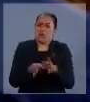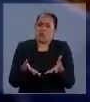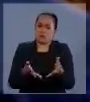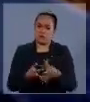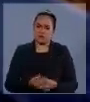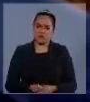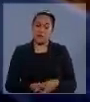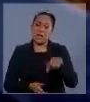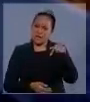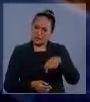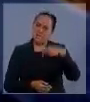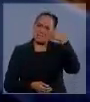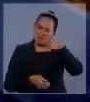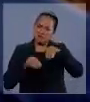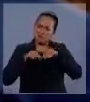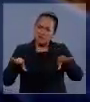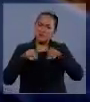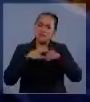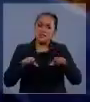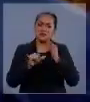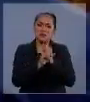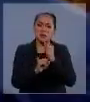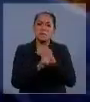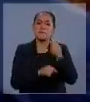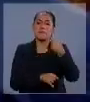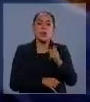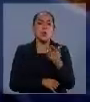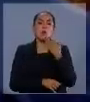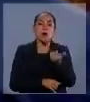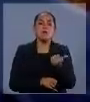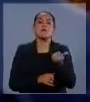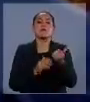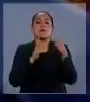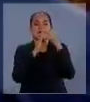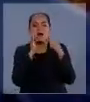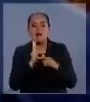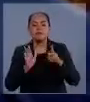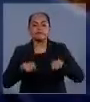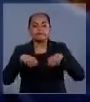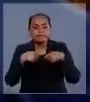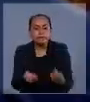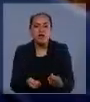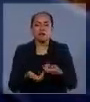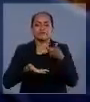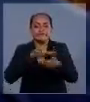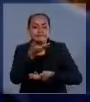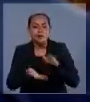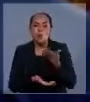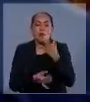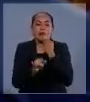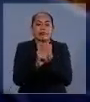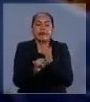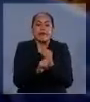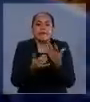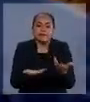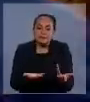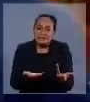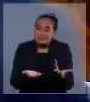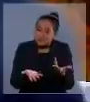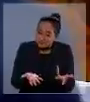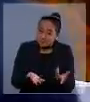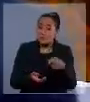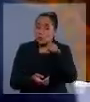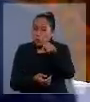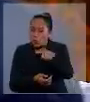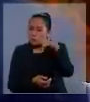de la red, no existen aún las reglas de operación para que esto sea realidad. Teniendo este escenario, ¿cómo piensa hacer usted un